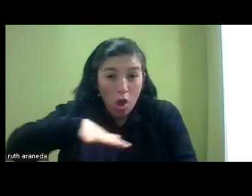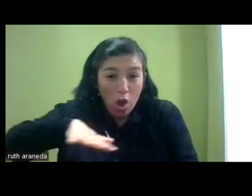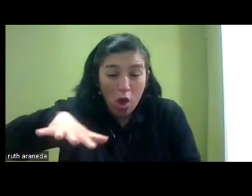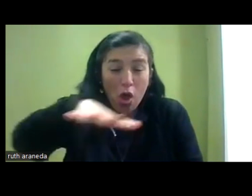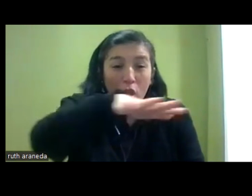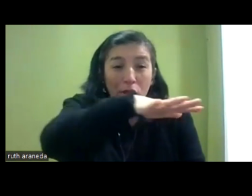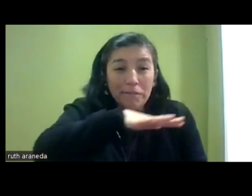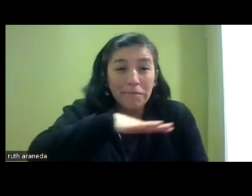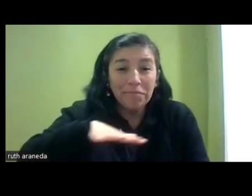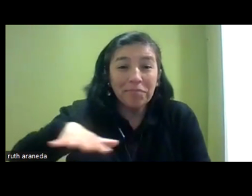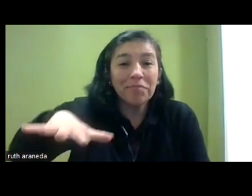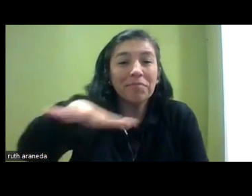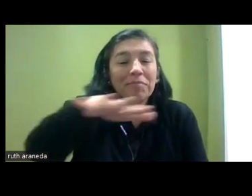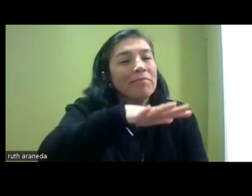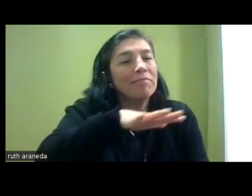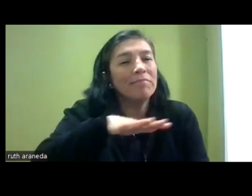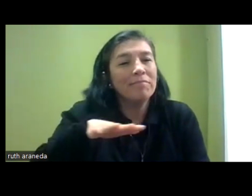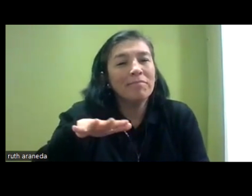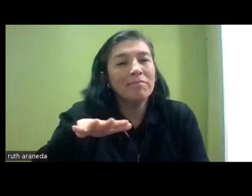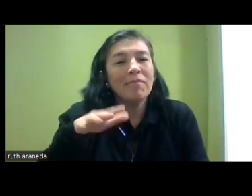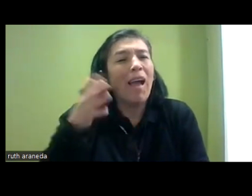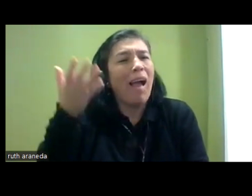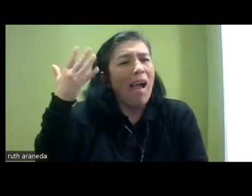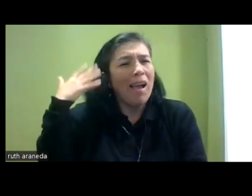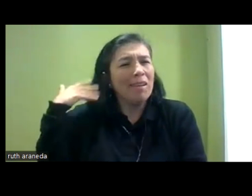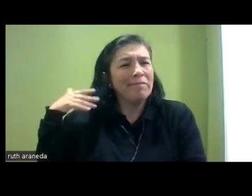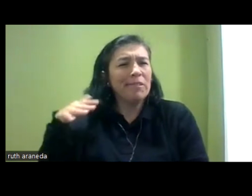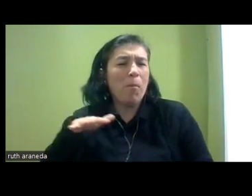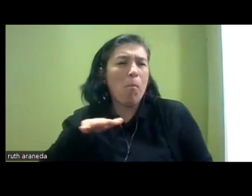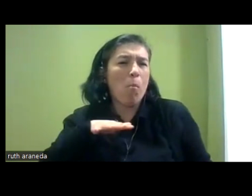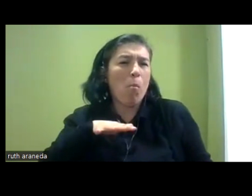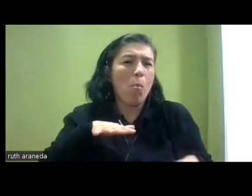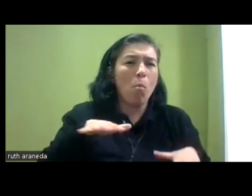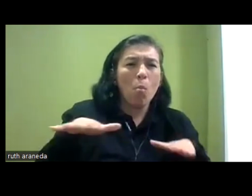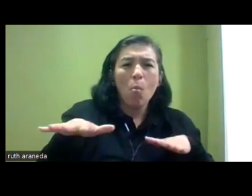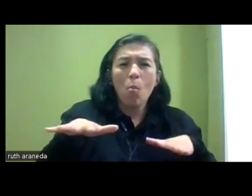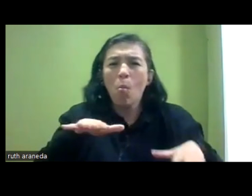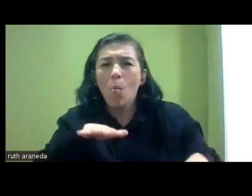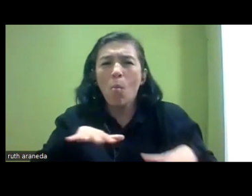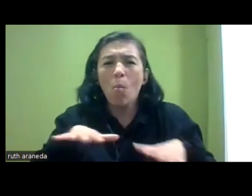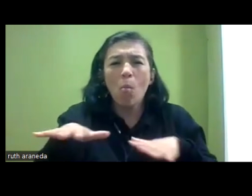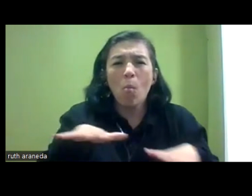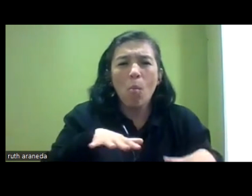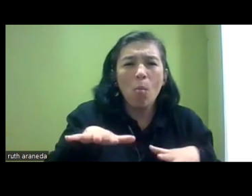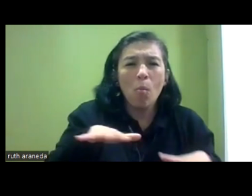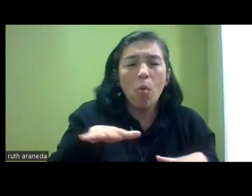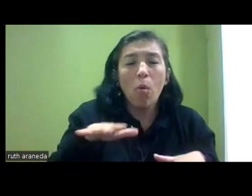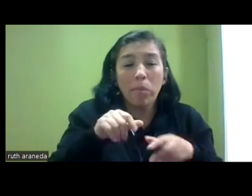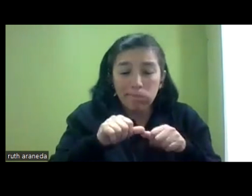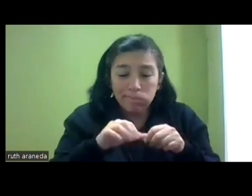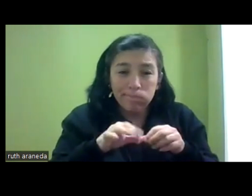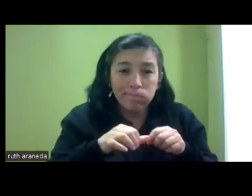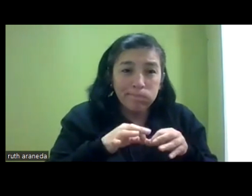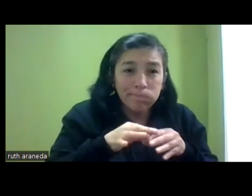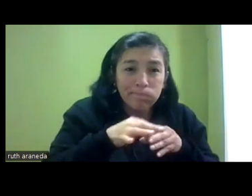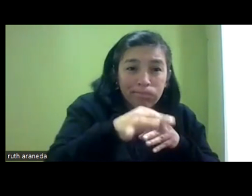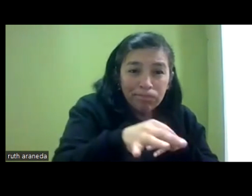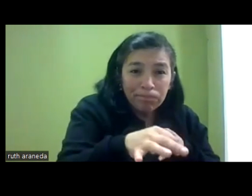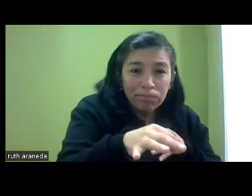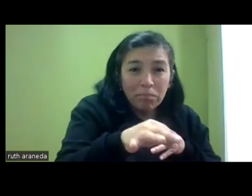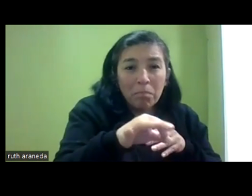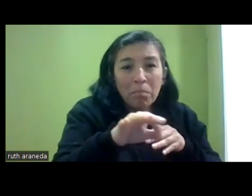sociedades se movían, ya lo mencioné, ¿no? En un tramo que incluía por lo